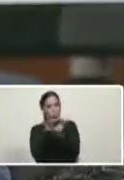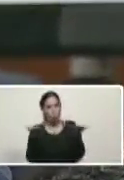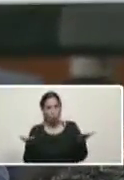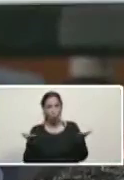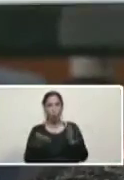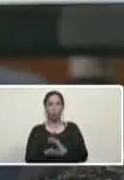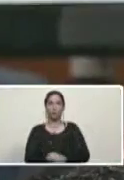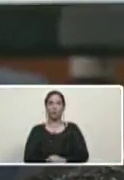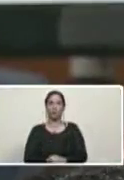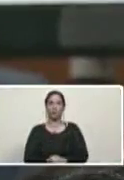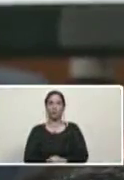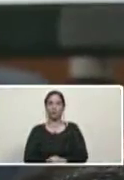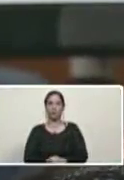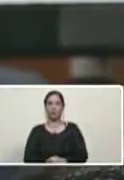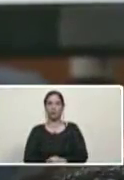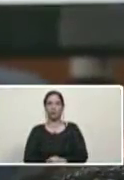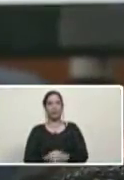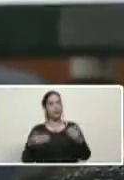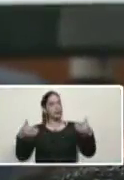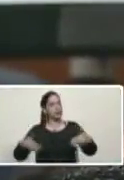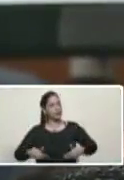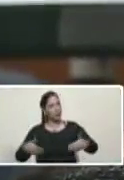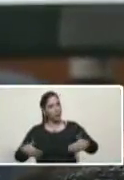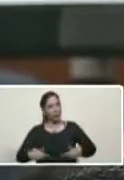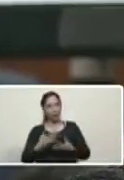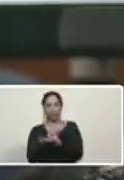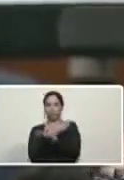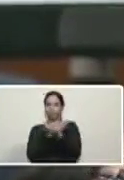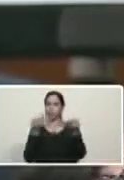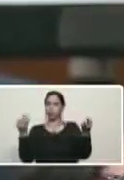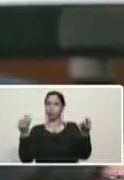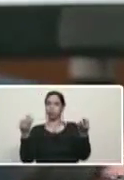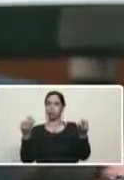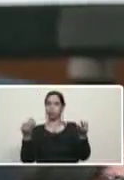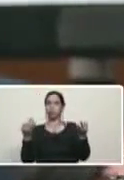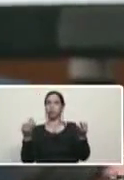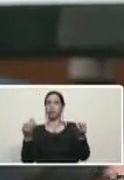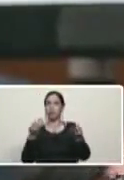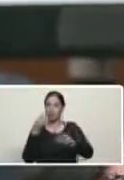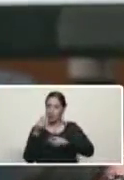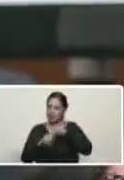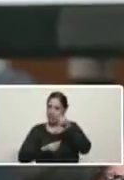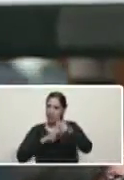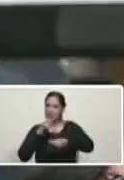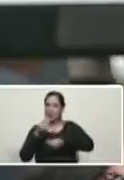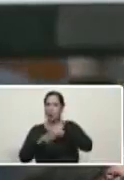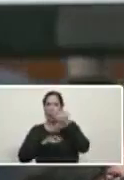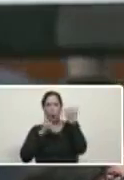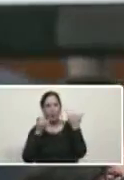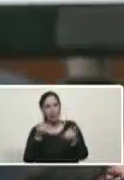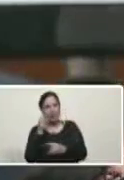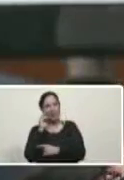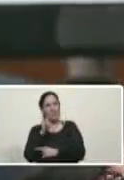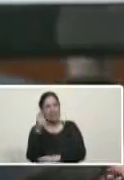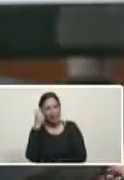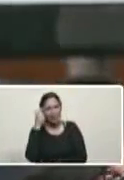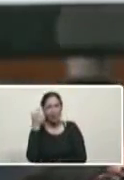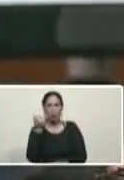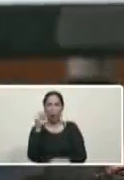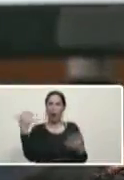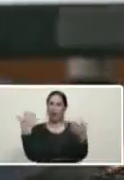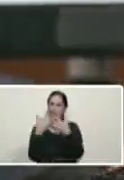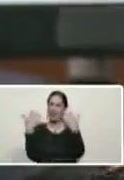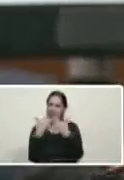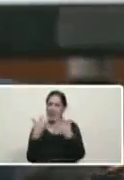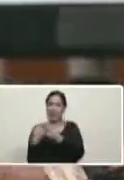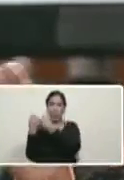y a todos por este esfuerzo extraordinario. En llena guerra económica, con todos los ataques,